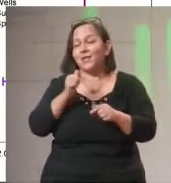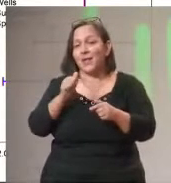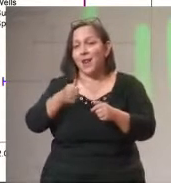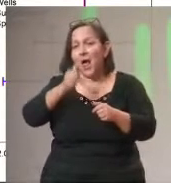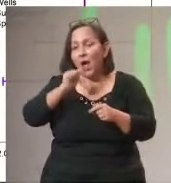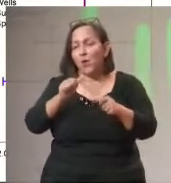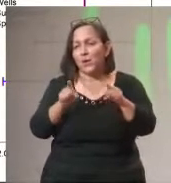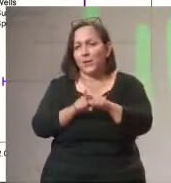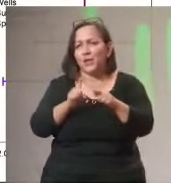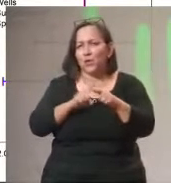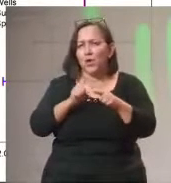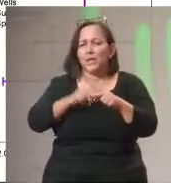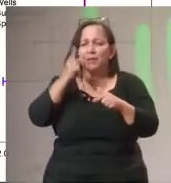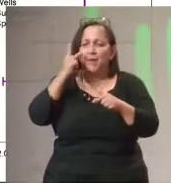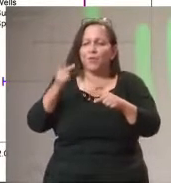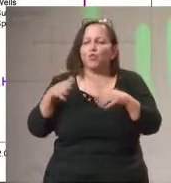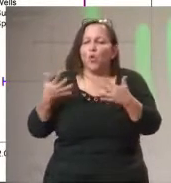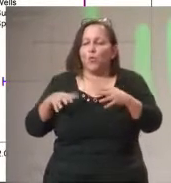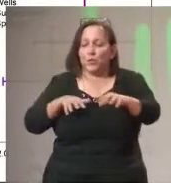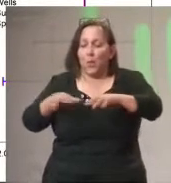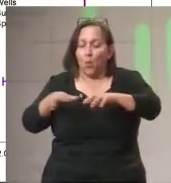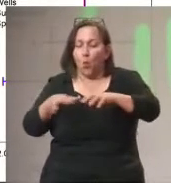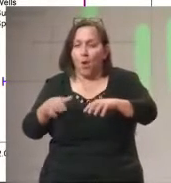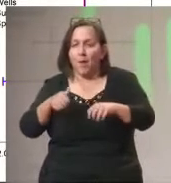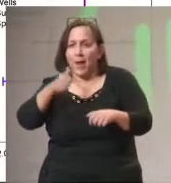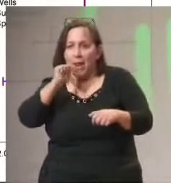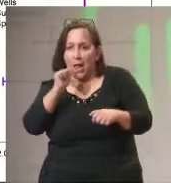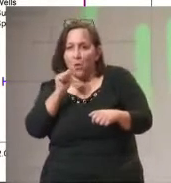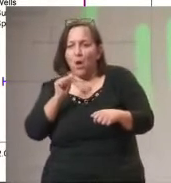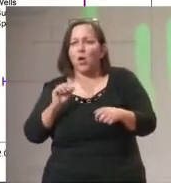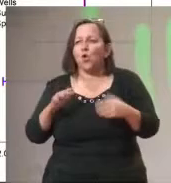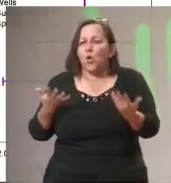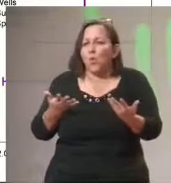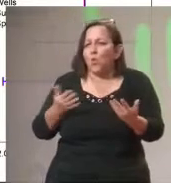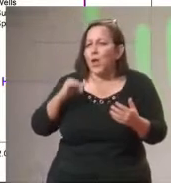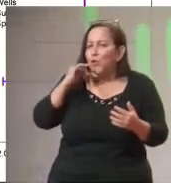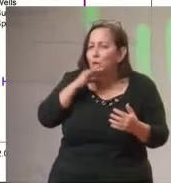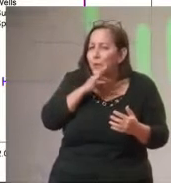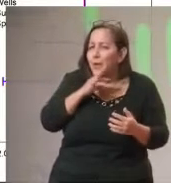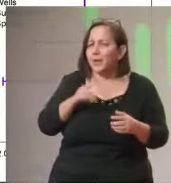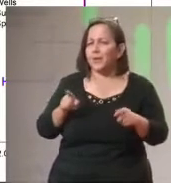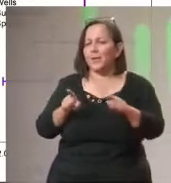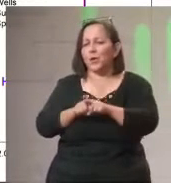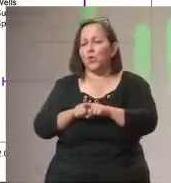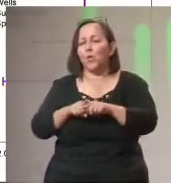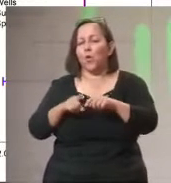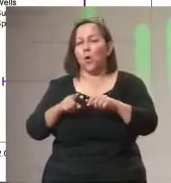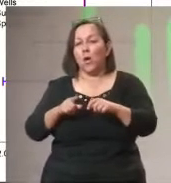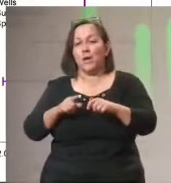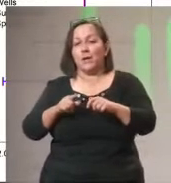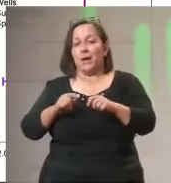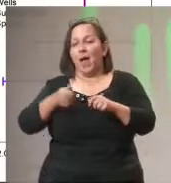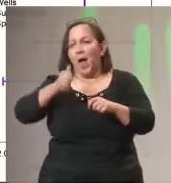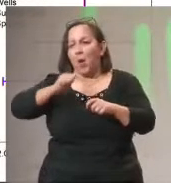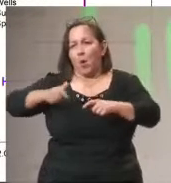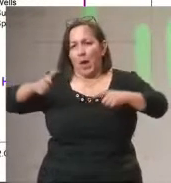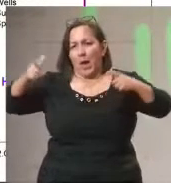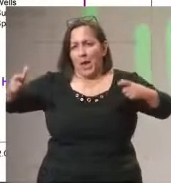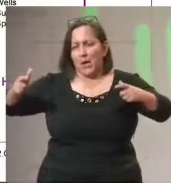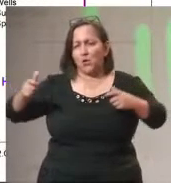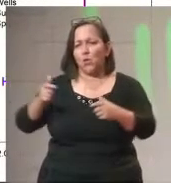acueducto, podríamos entender distribuciones espaciales de contaminantes, por ejemplo, para dimensiones mayores como todo lo que es el